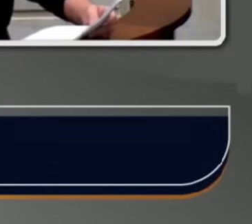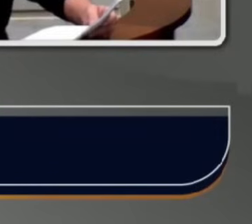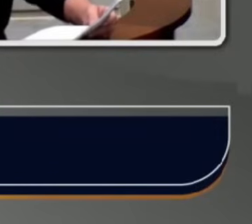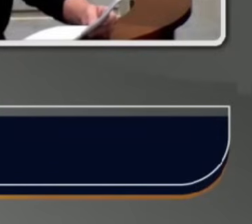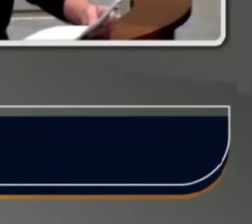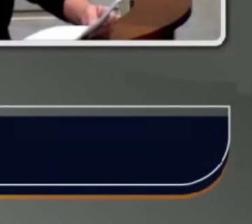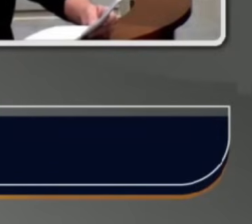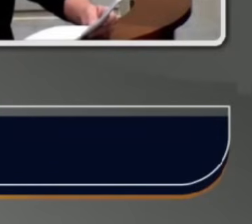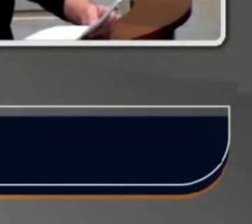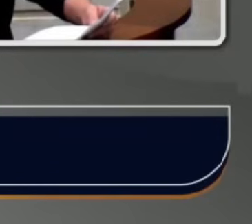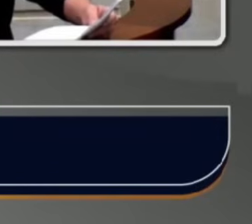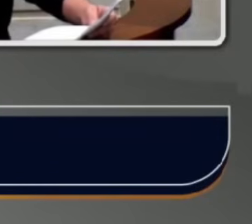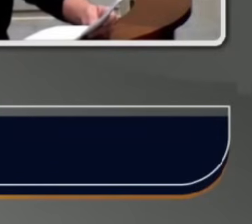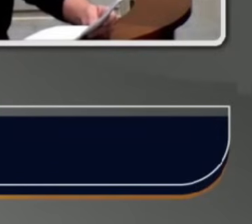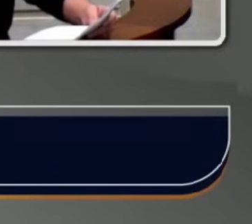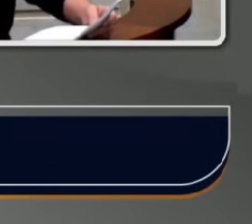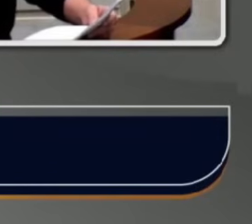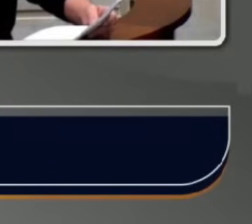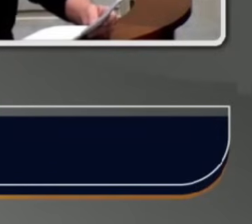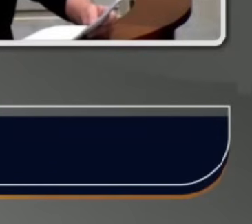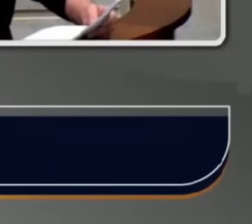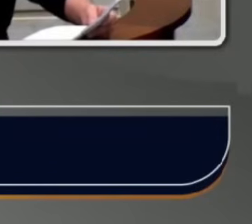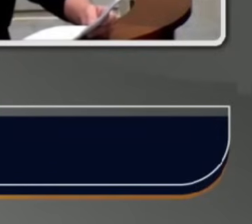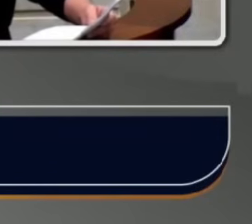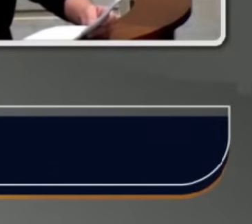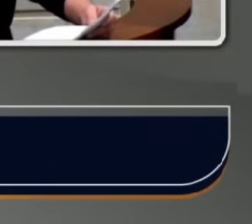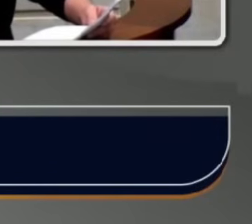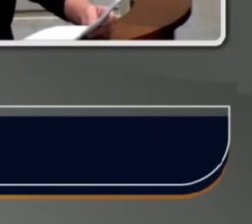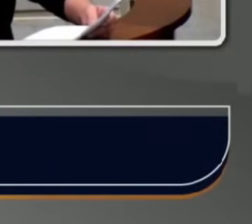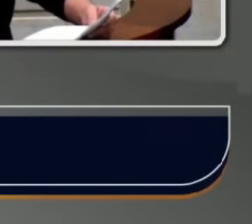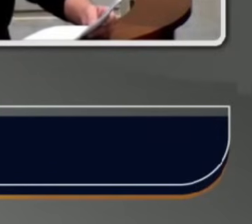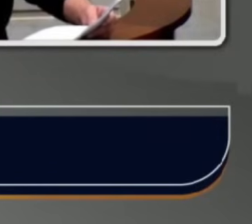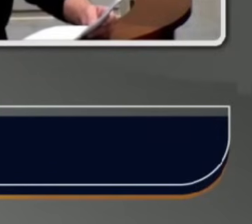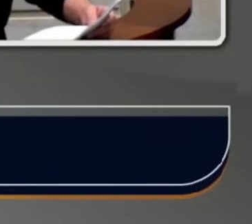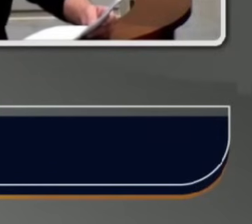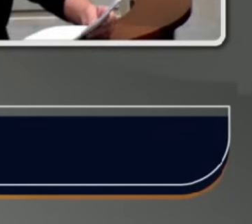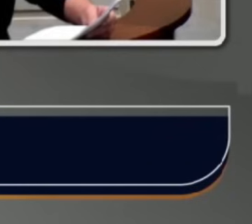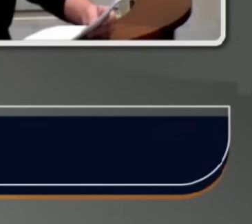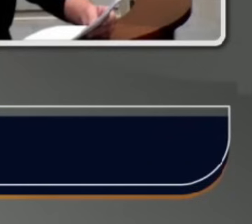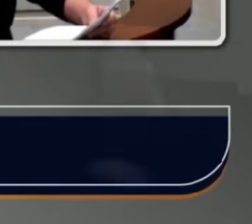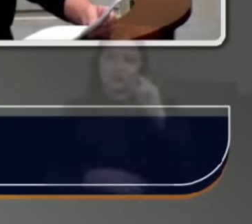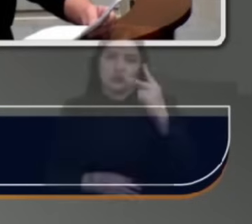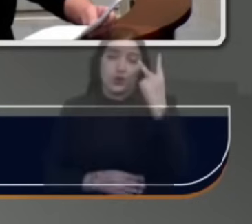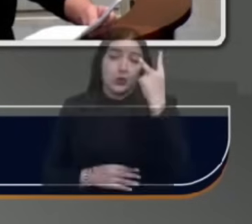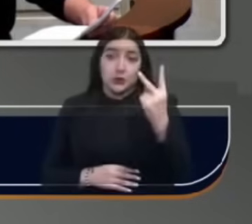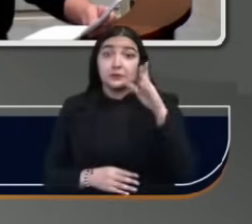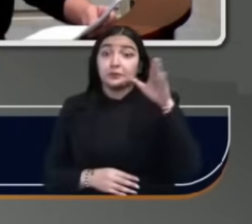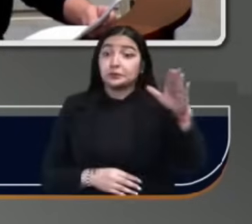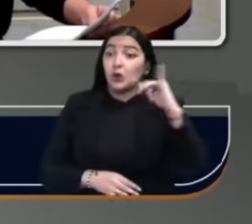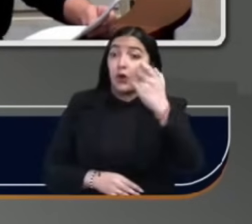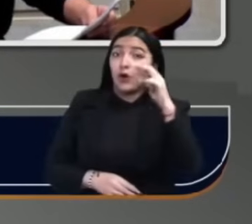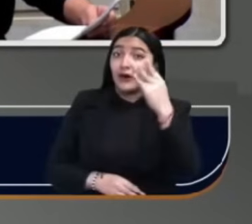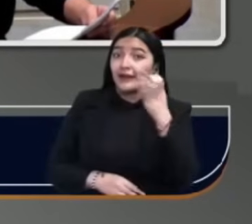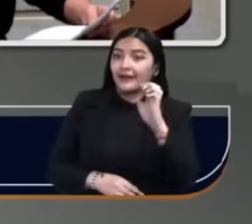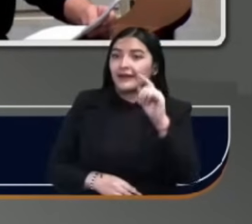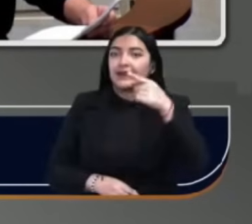quién. Bueno, para entrar en contacto con el controller de la Ruta del Sol 2, Jorge Enrique Pizano, que en últimas